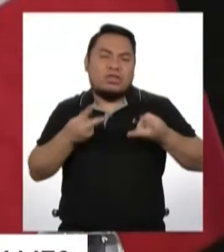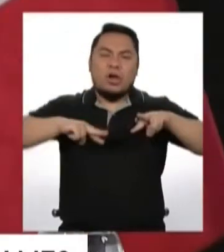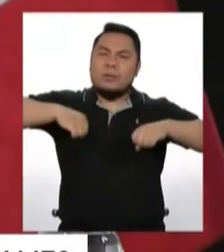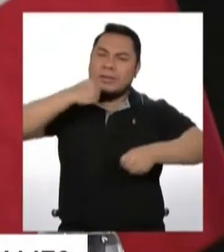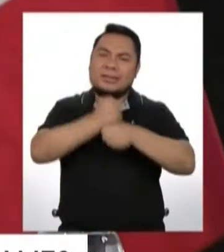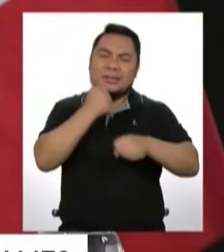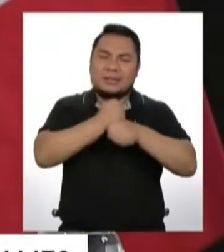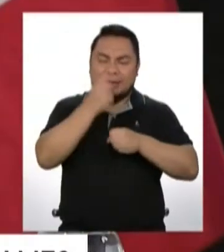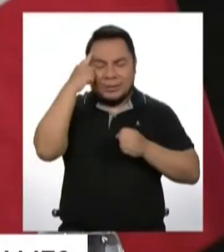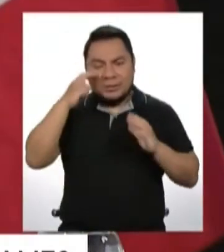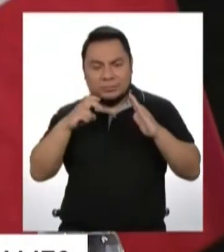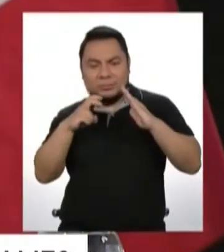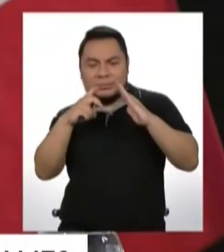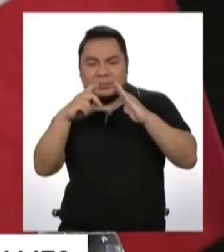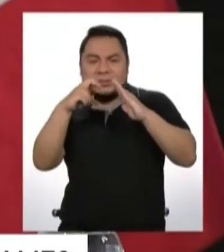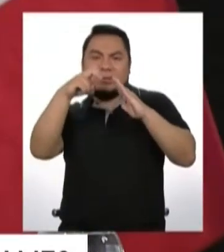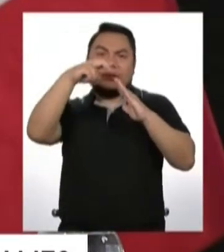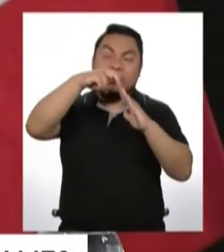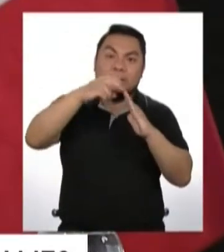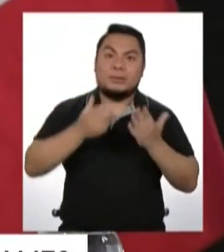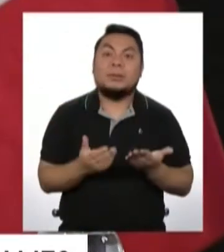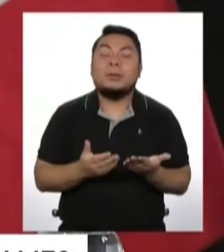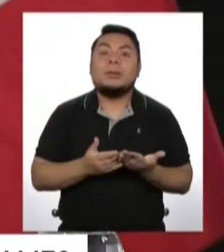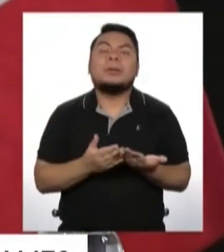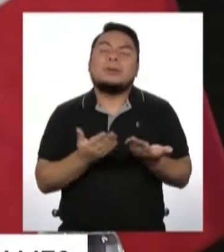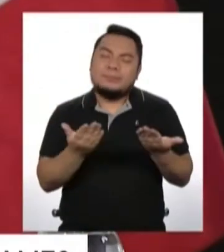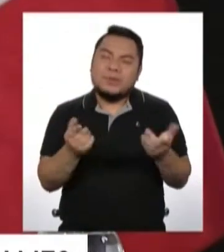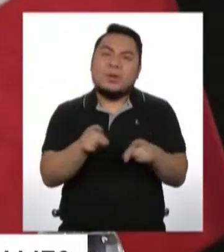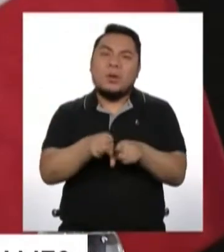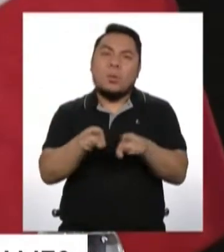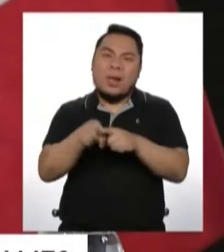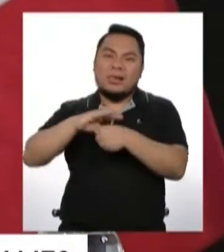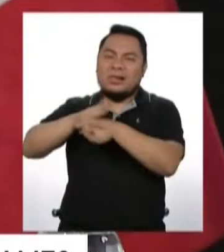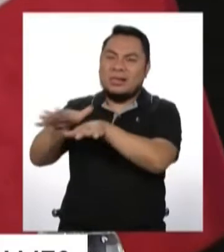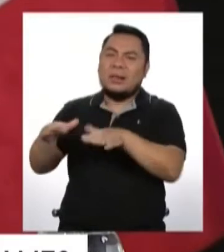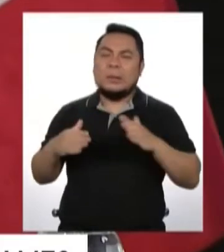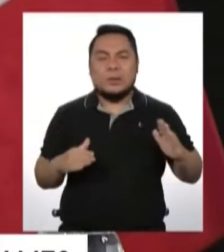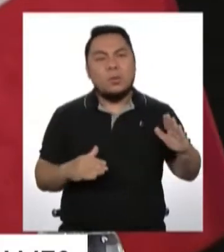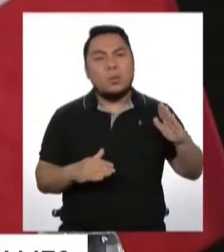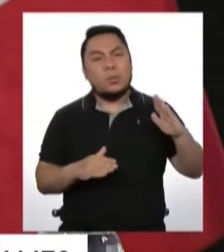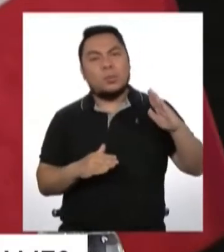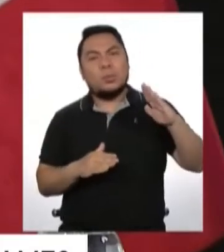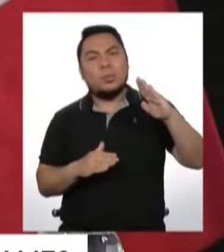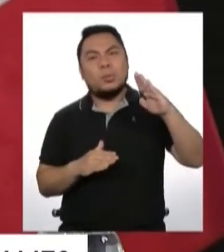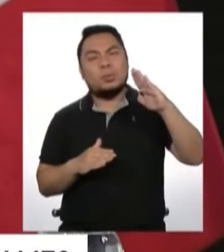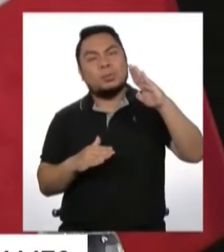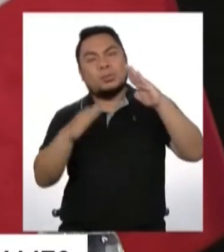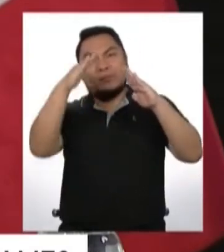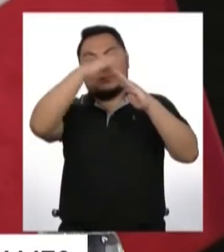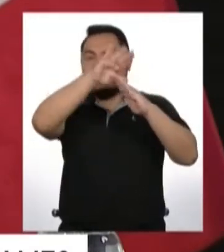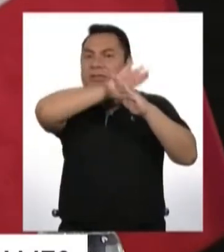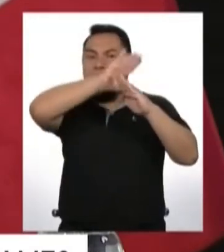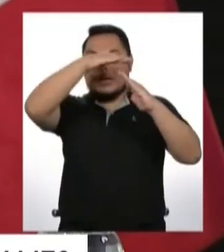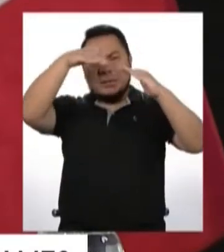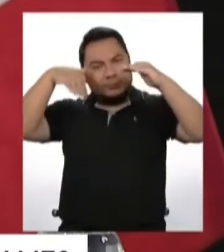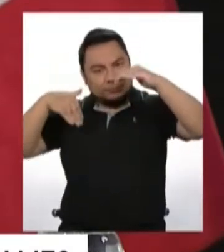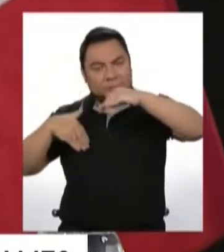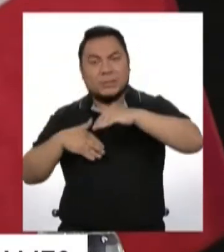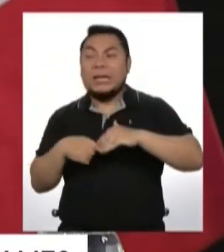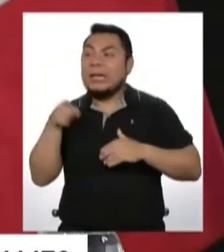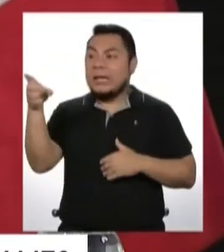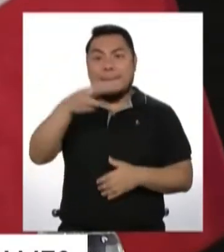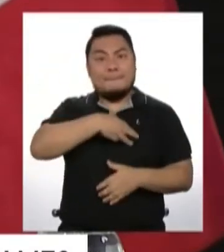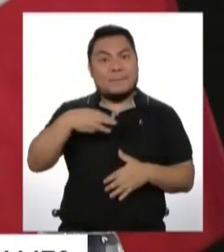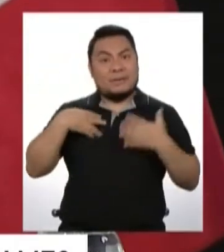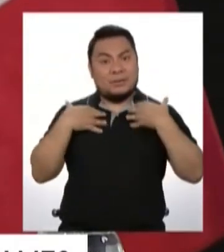ello. Y precisamente el ministro de Salud manifestaba que esta semana,